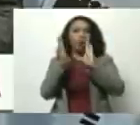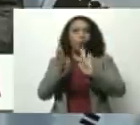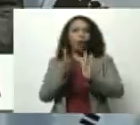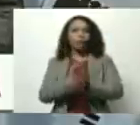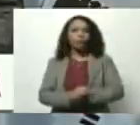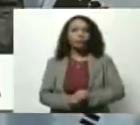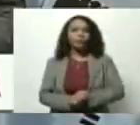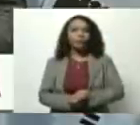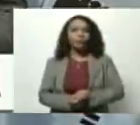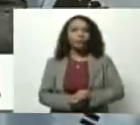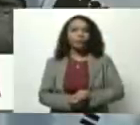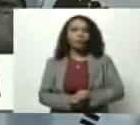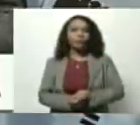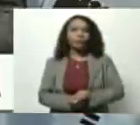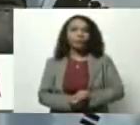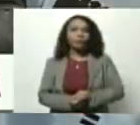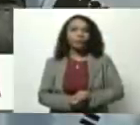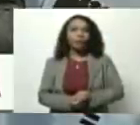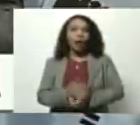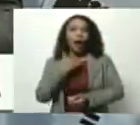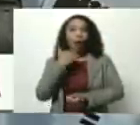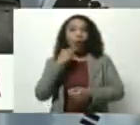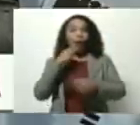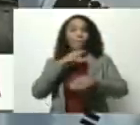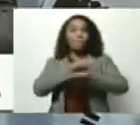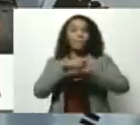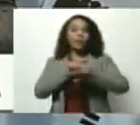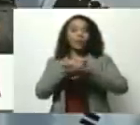Algo que el Ministerio Público